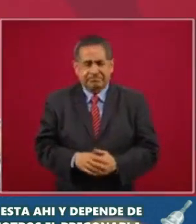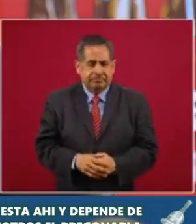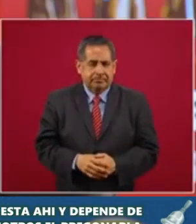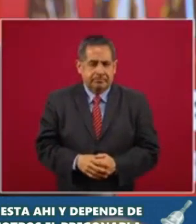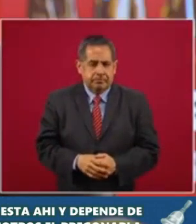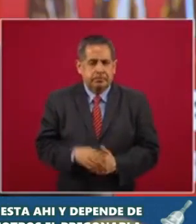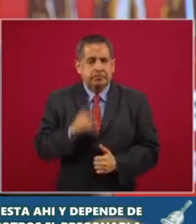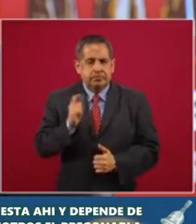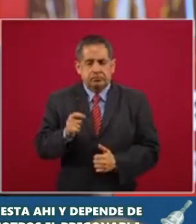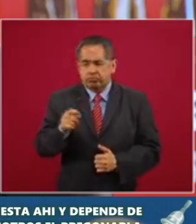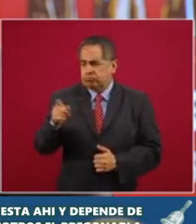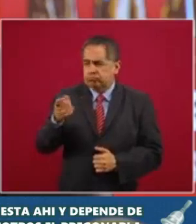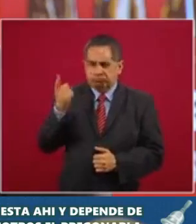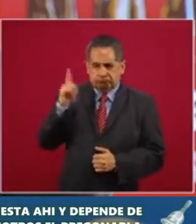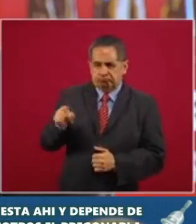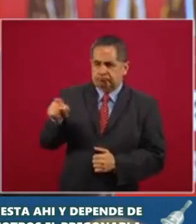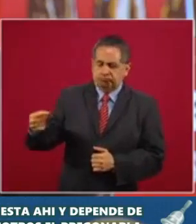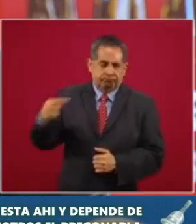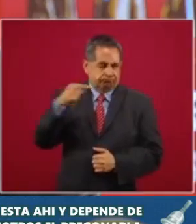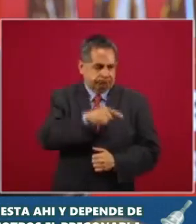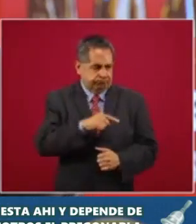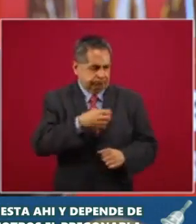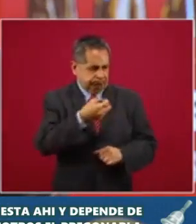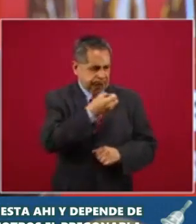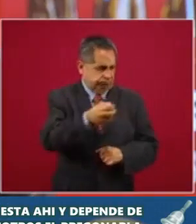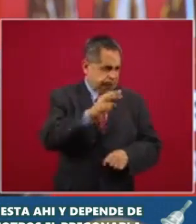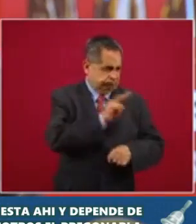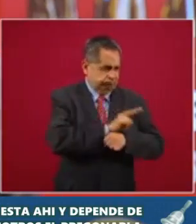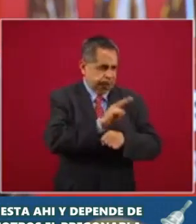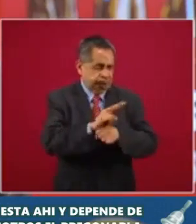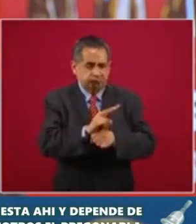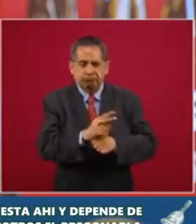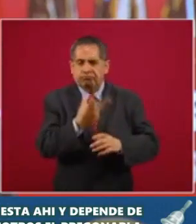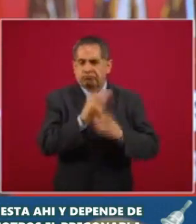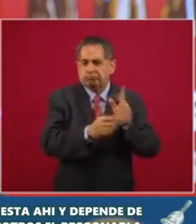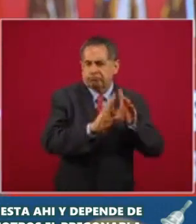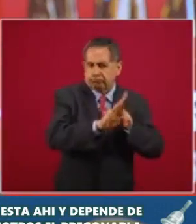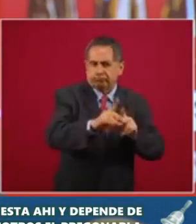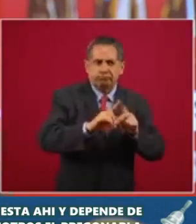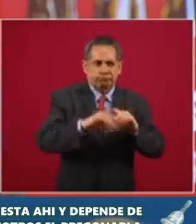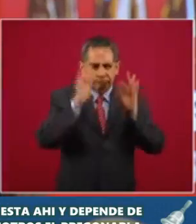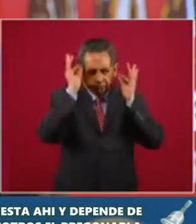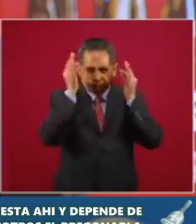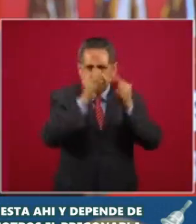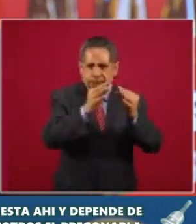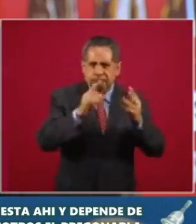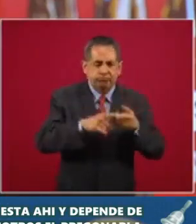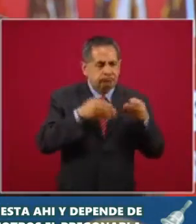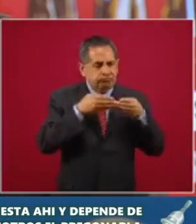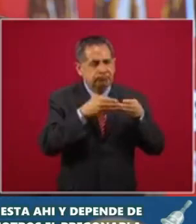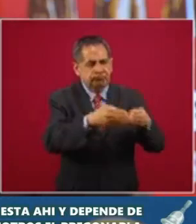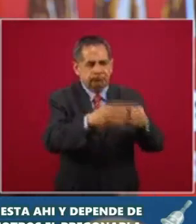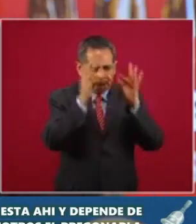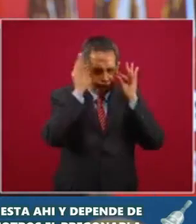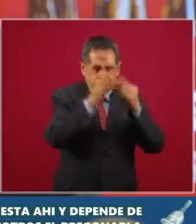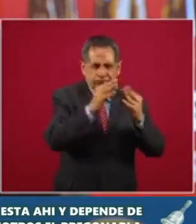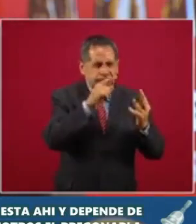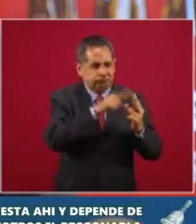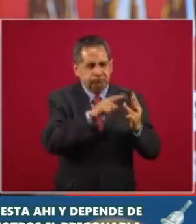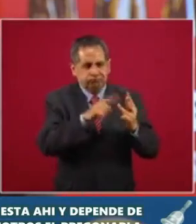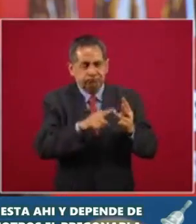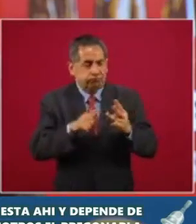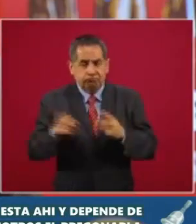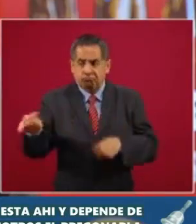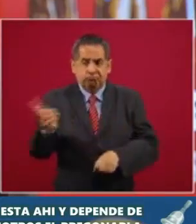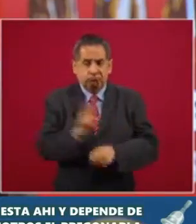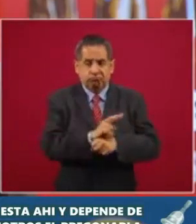entonces estamos poniendo orden en migración en aduanas en puertos desde